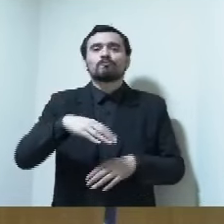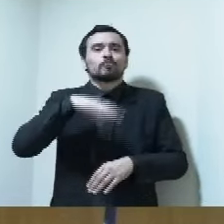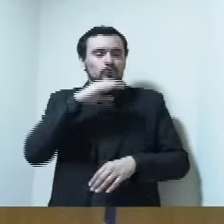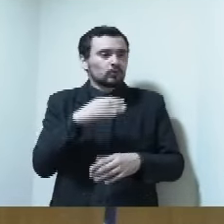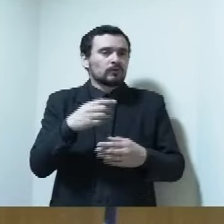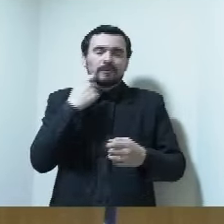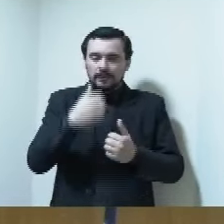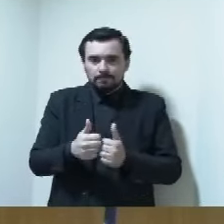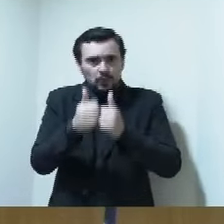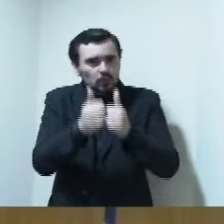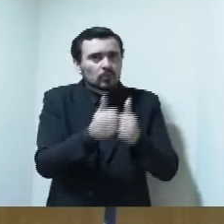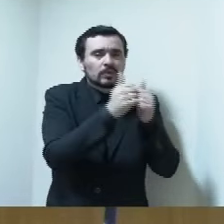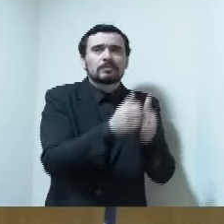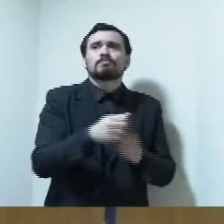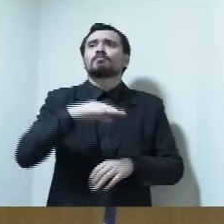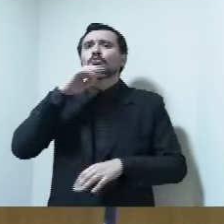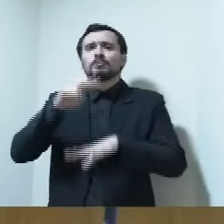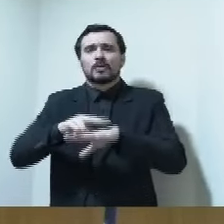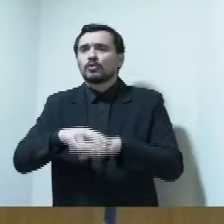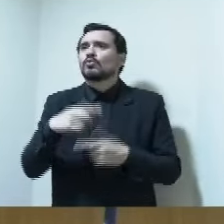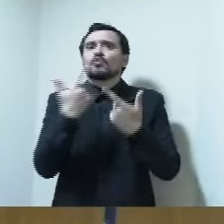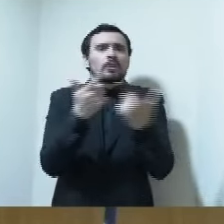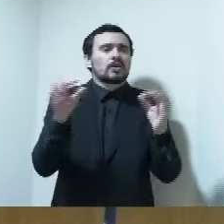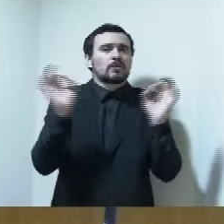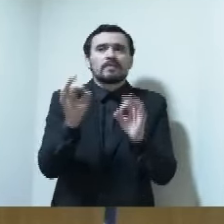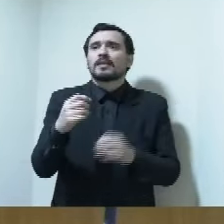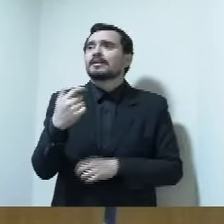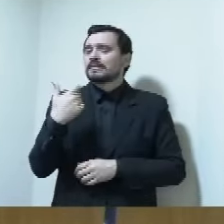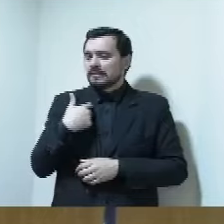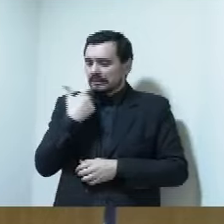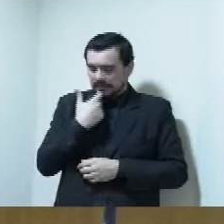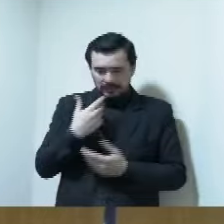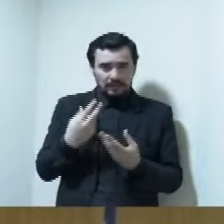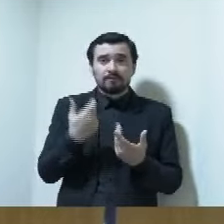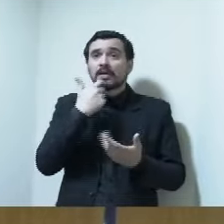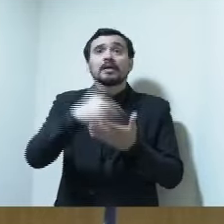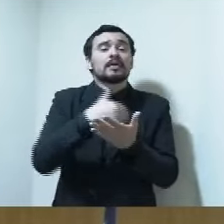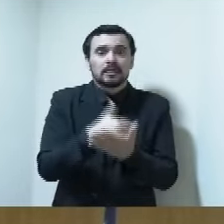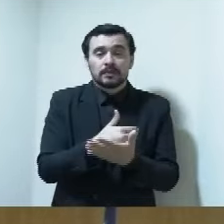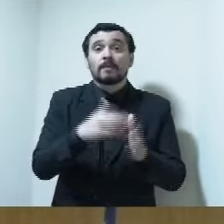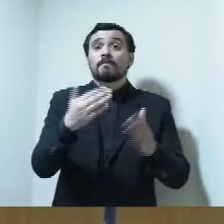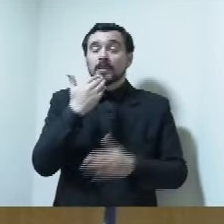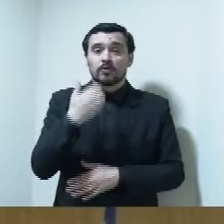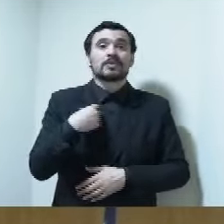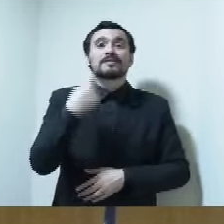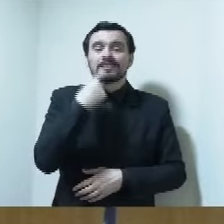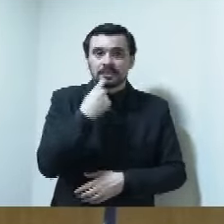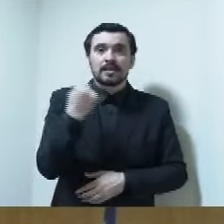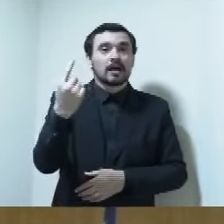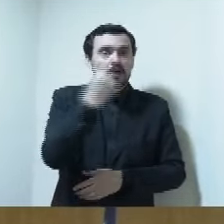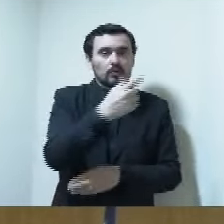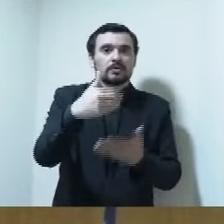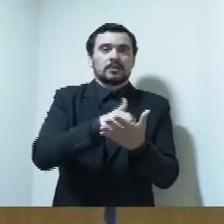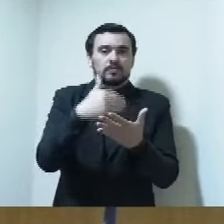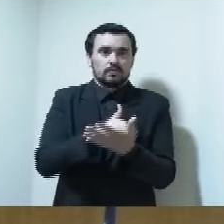puntos de mejora, demasiados paraguayos que aún no tienen sus necesidades básicas cubiertas. Pero necesito de la ayuda de cada uno